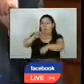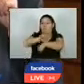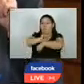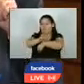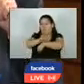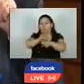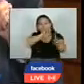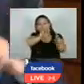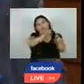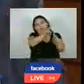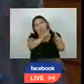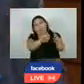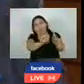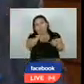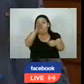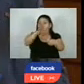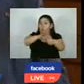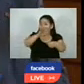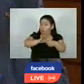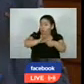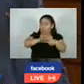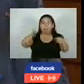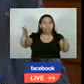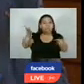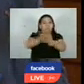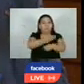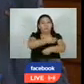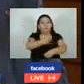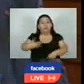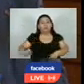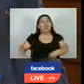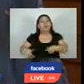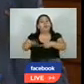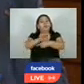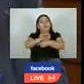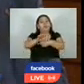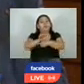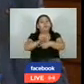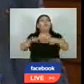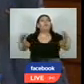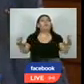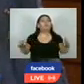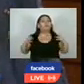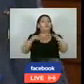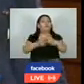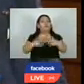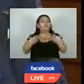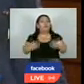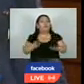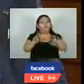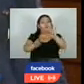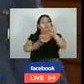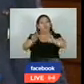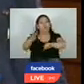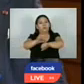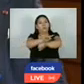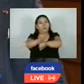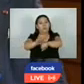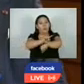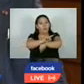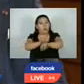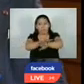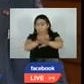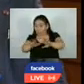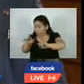intervenir. El voto de censura y destitución del presidente se incluirá en una sesión que se realizará 72 horas después de